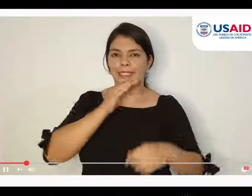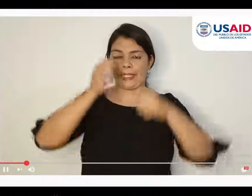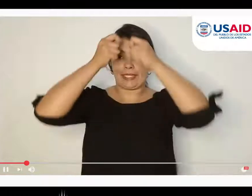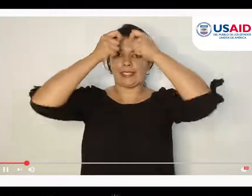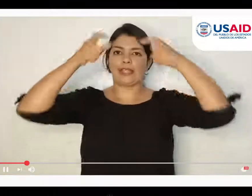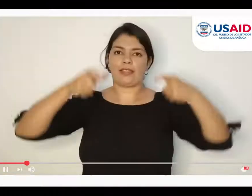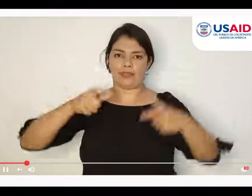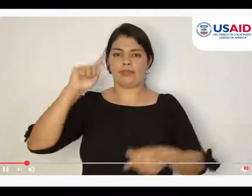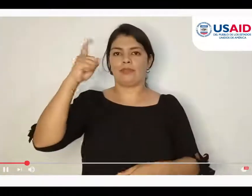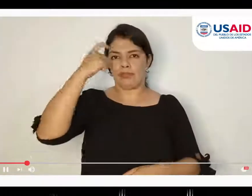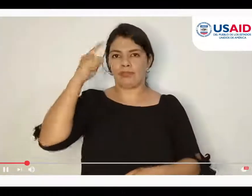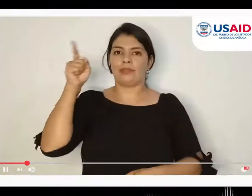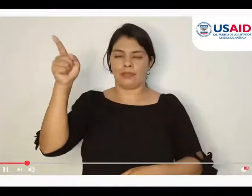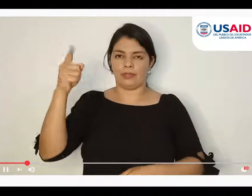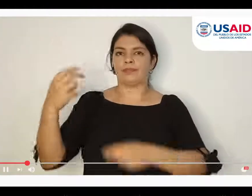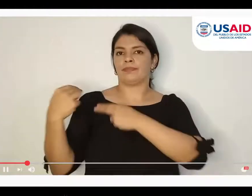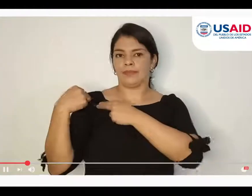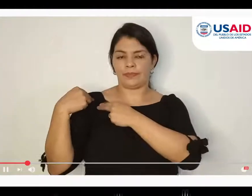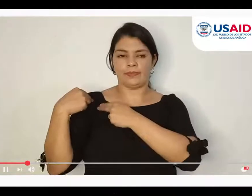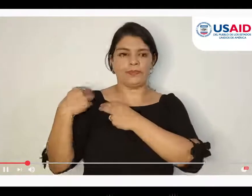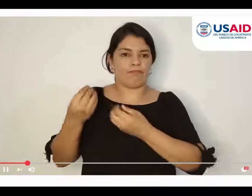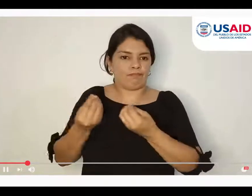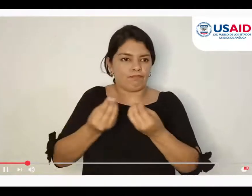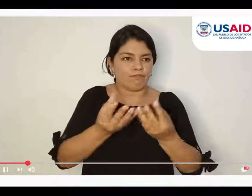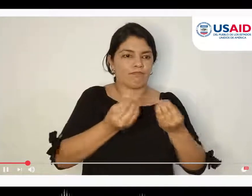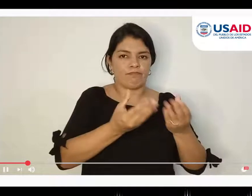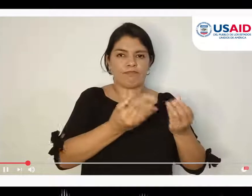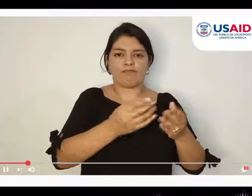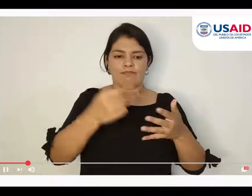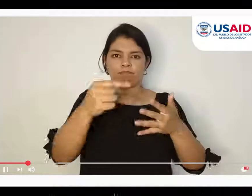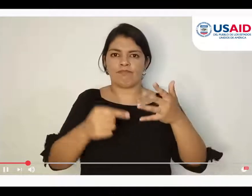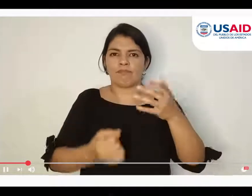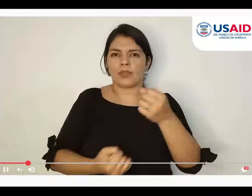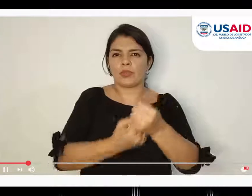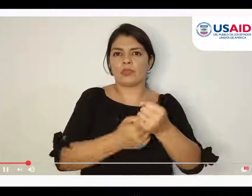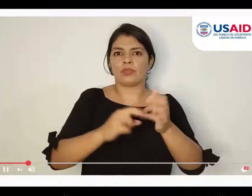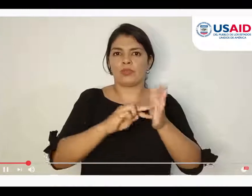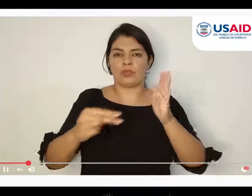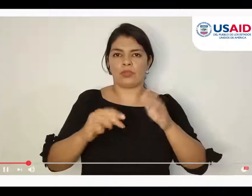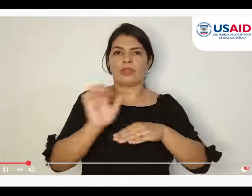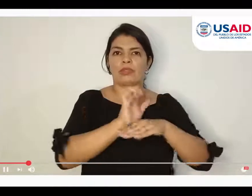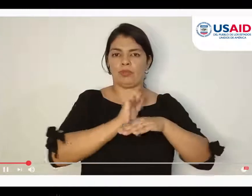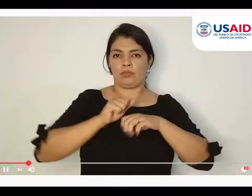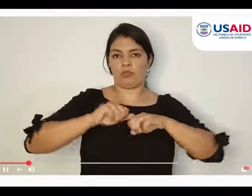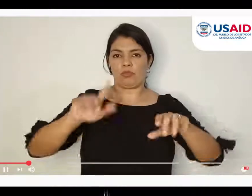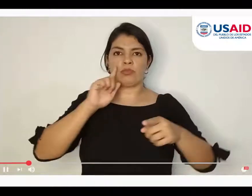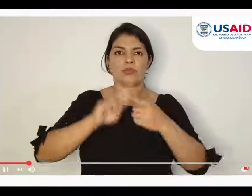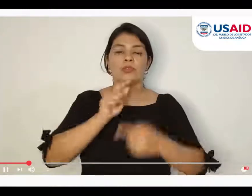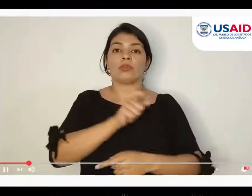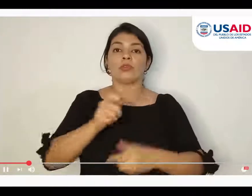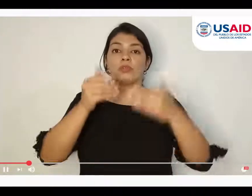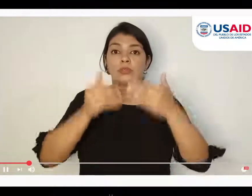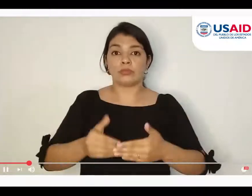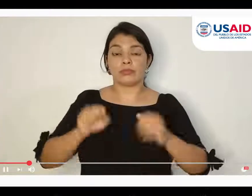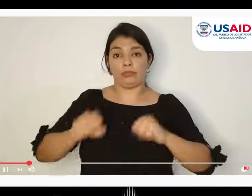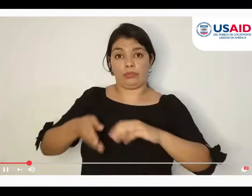al gobierno de generar todo este tema de los apoyos tecnológicos en entidades públicas para el acceso a la información